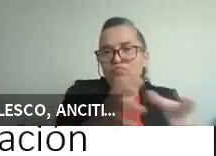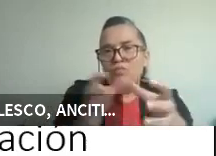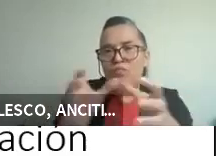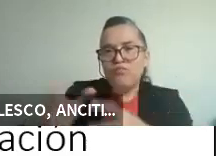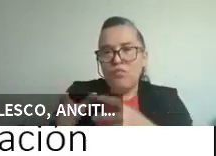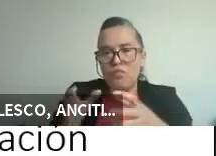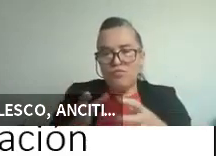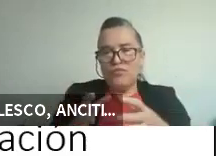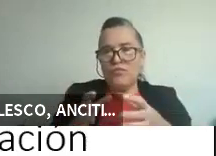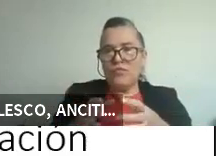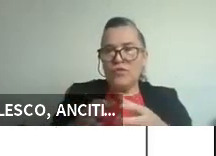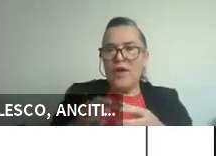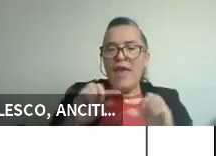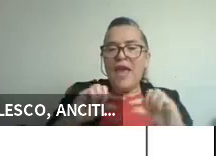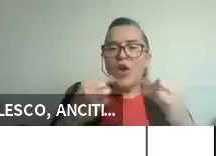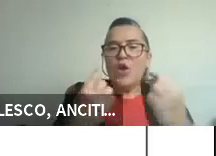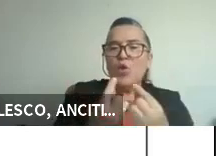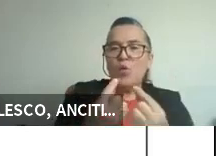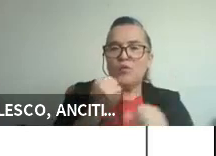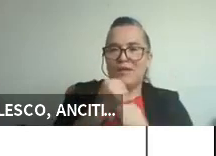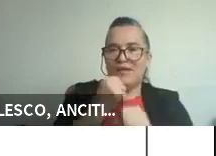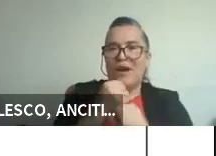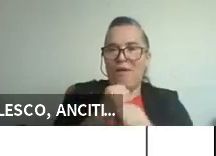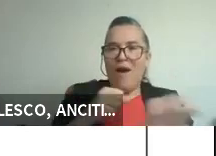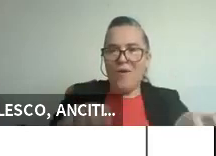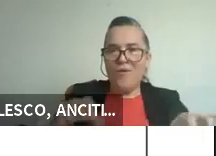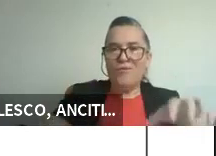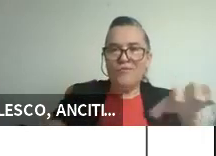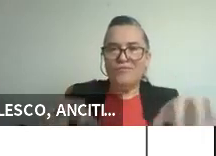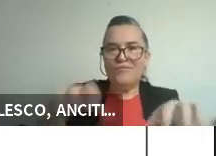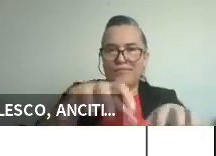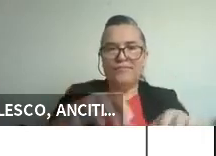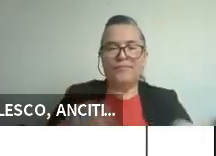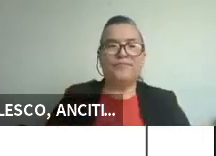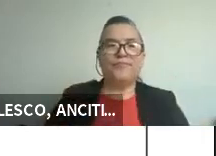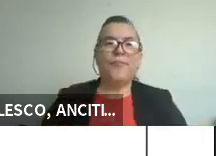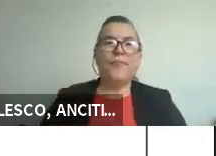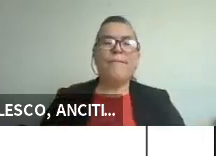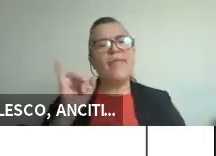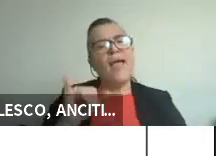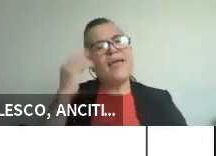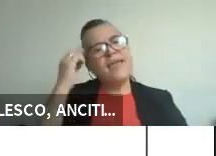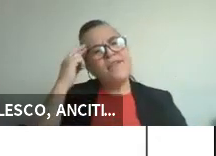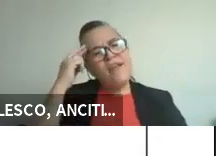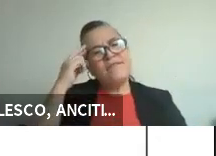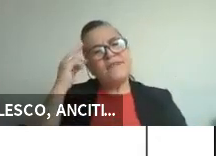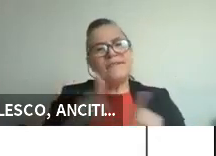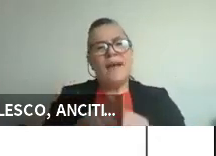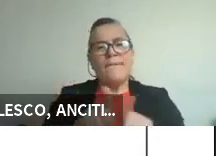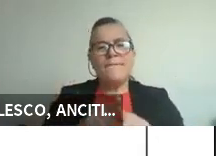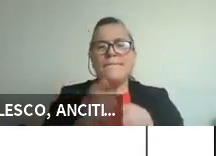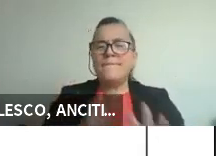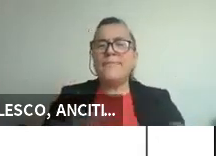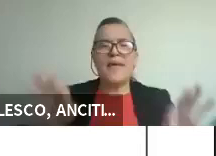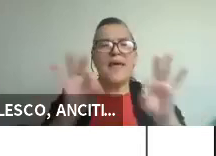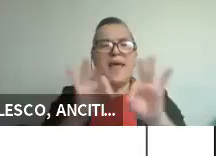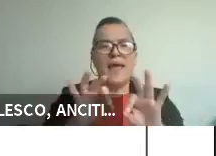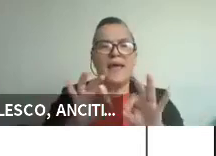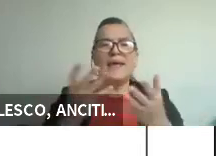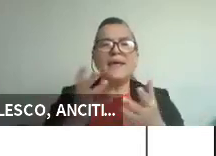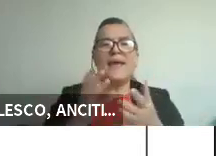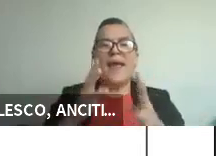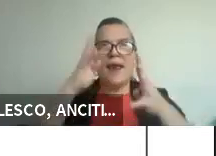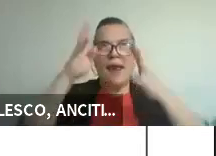alrededor de grupos de trabajo quiero aquí reflexionar también sobre la importancia que tiene la